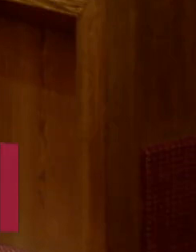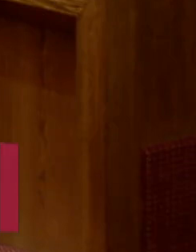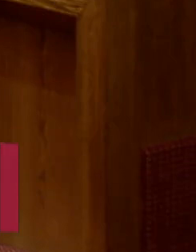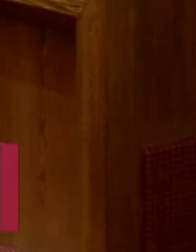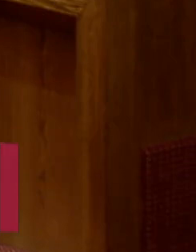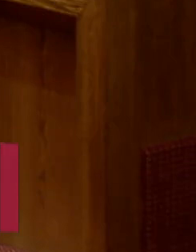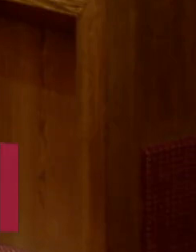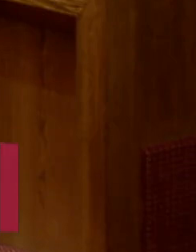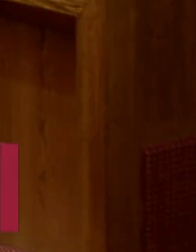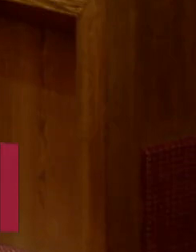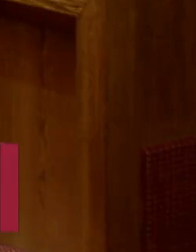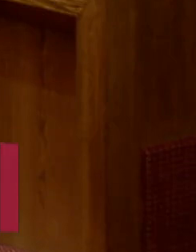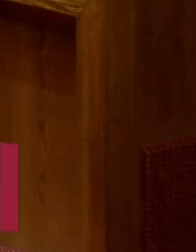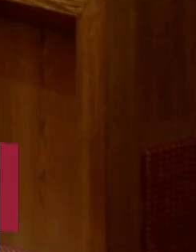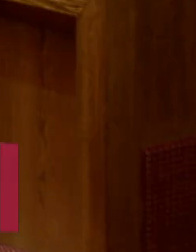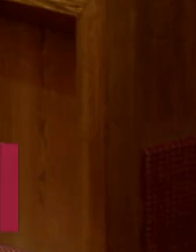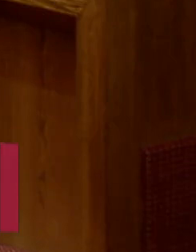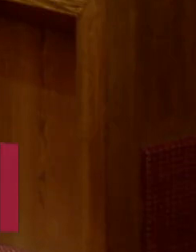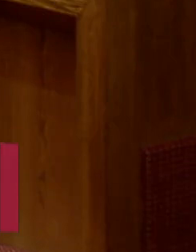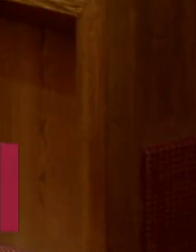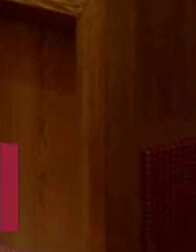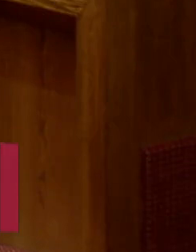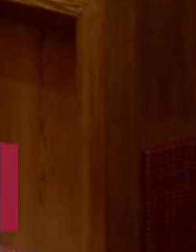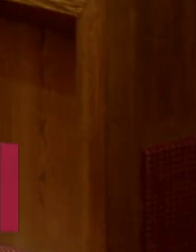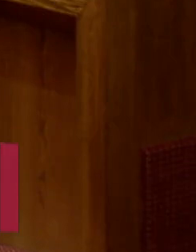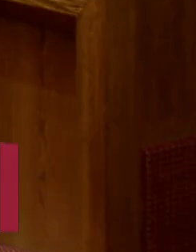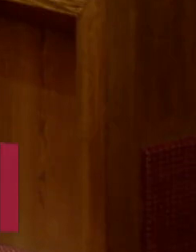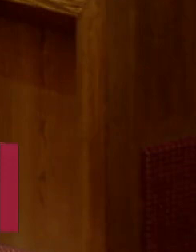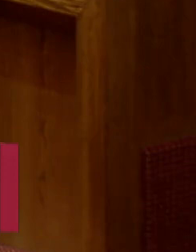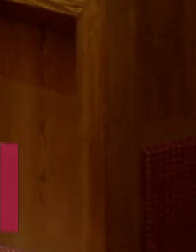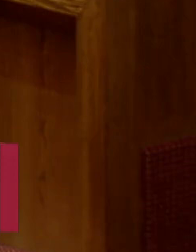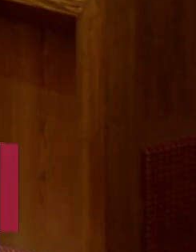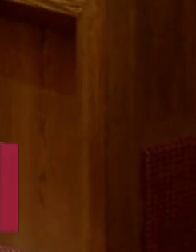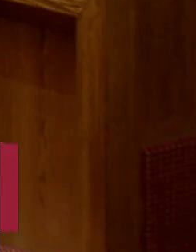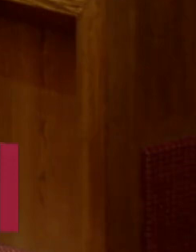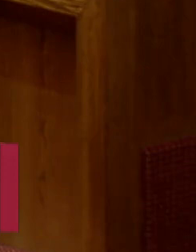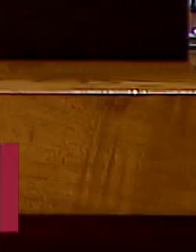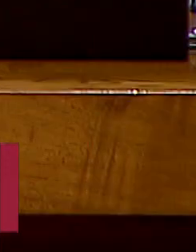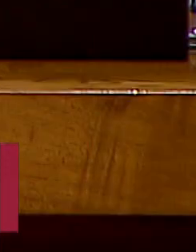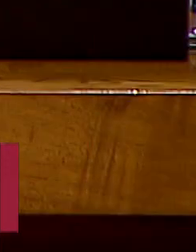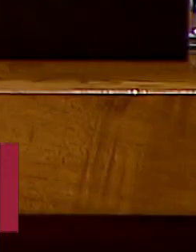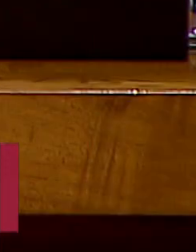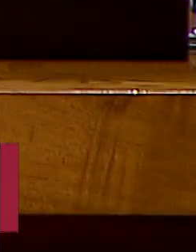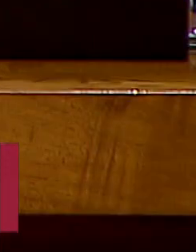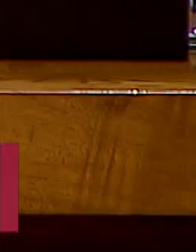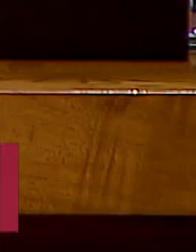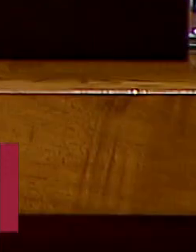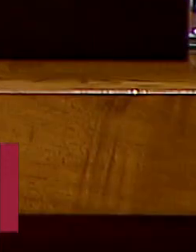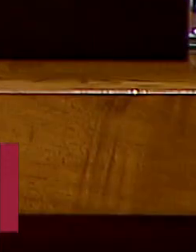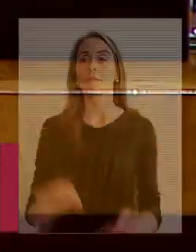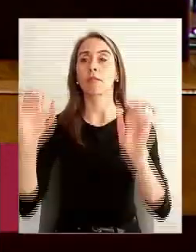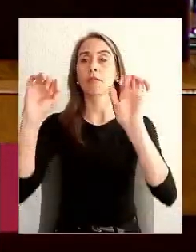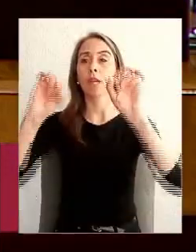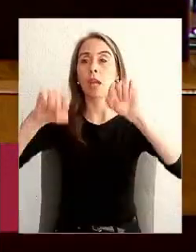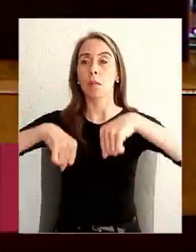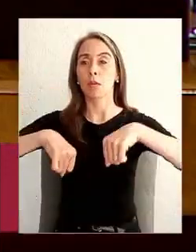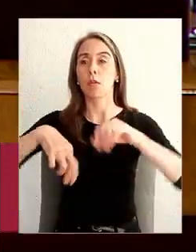Por la afirmativa, 79 votos, 3 en contra. Aprobado y